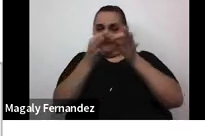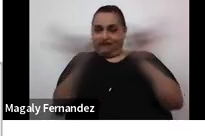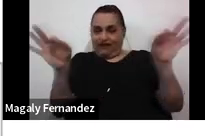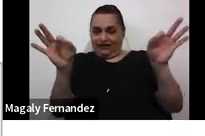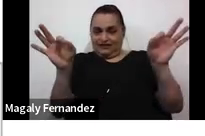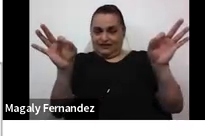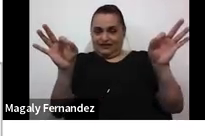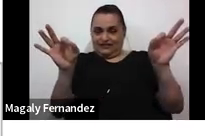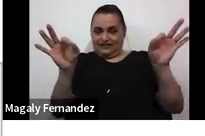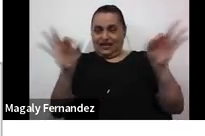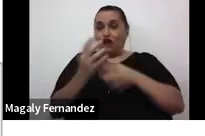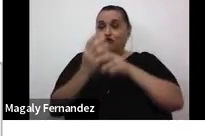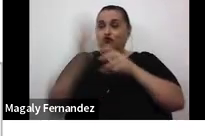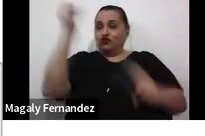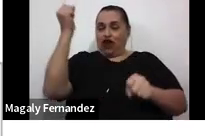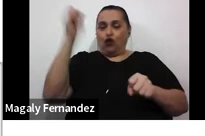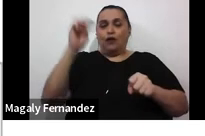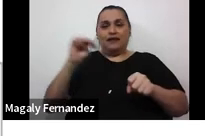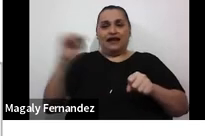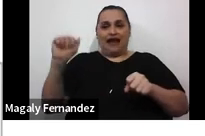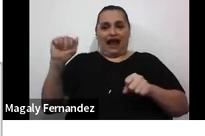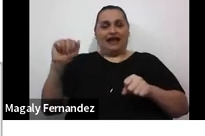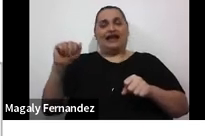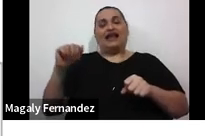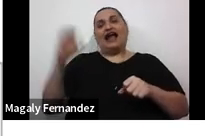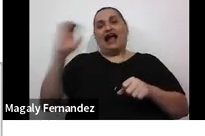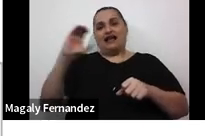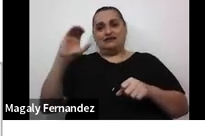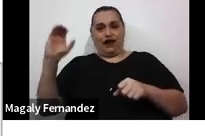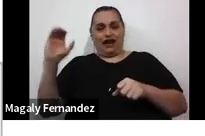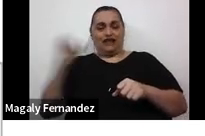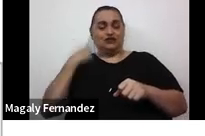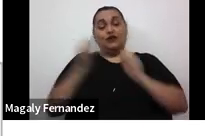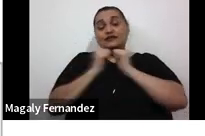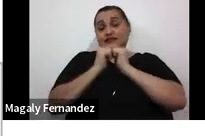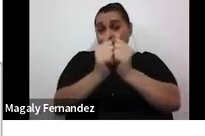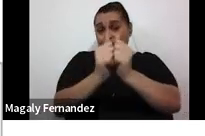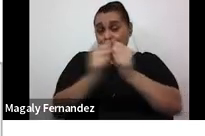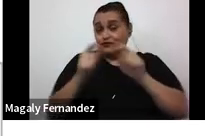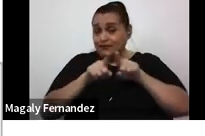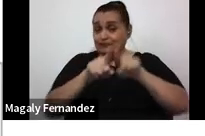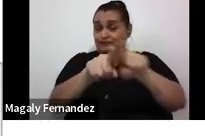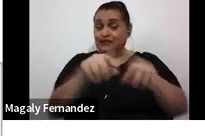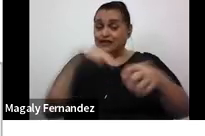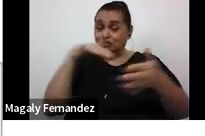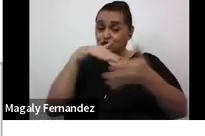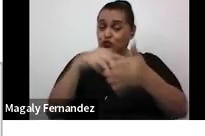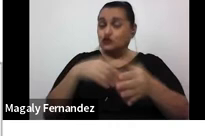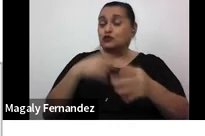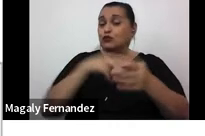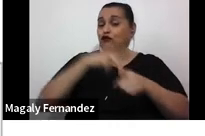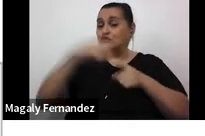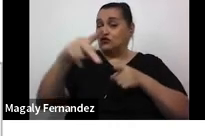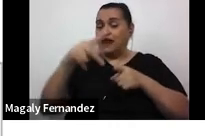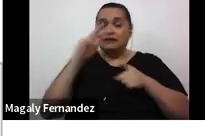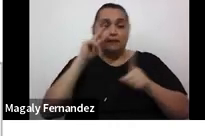nuestro fundador Miguel Ángel Castro carazo llevemos a la par de nuestros estudios profesionales la mirada puesta en